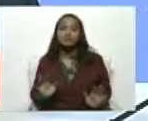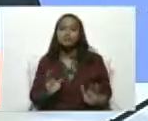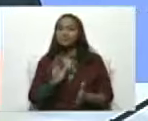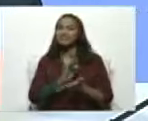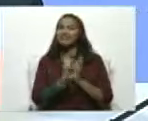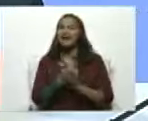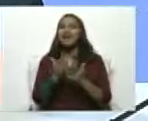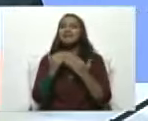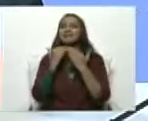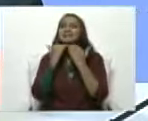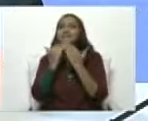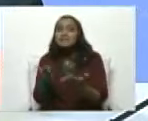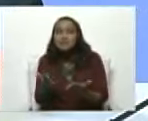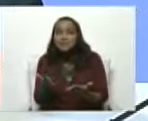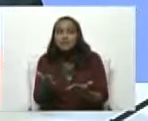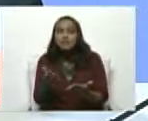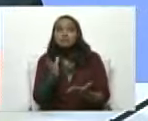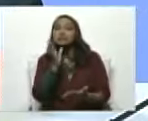tenemos la presidencia de la República.